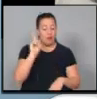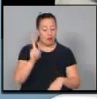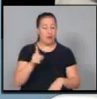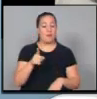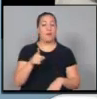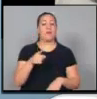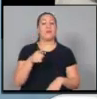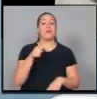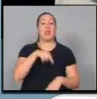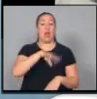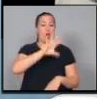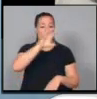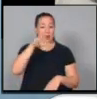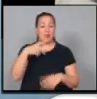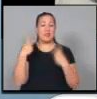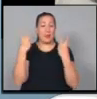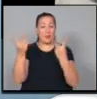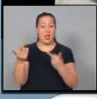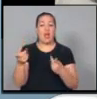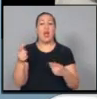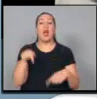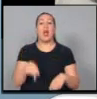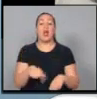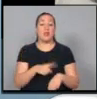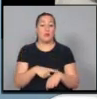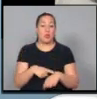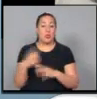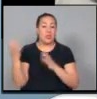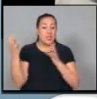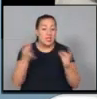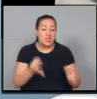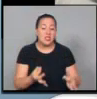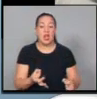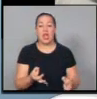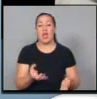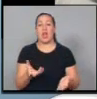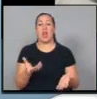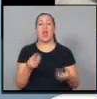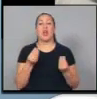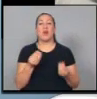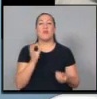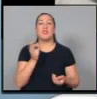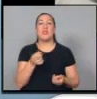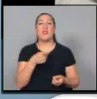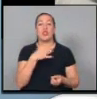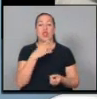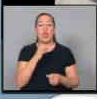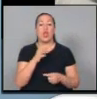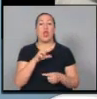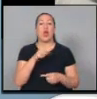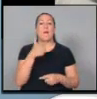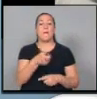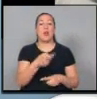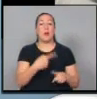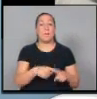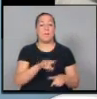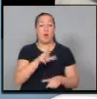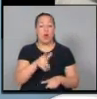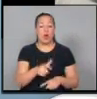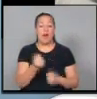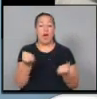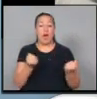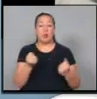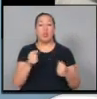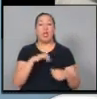este momento, hace minutos nada más, llegaron con esta noticia, ¿no? Increíble saber que a su hijo lo mataron por robarle el auto y que los delincuentes en